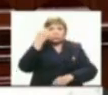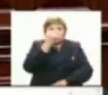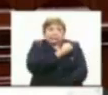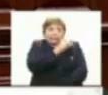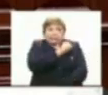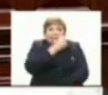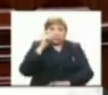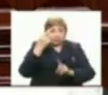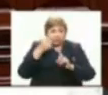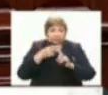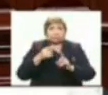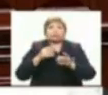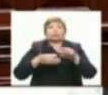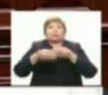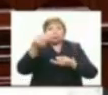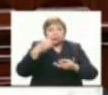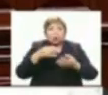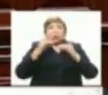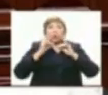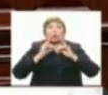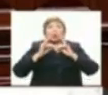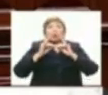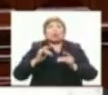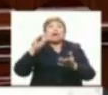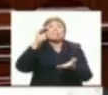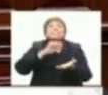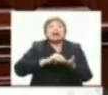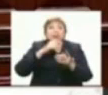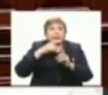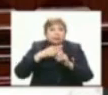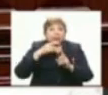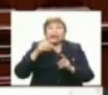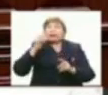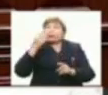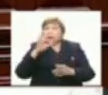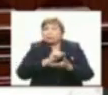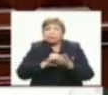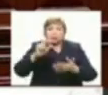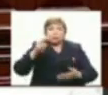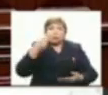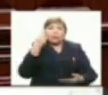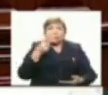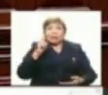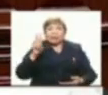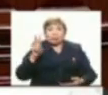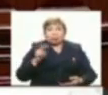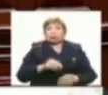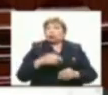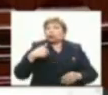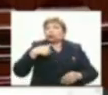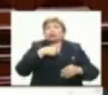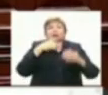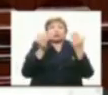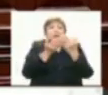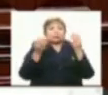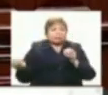infancia, retornando el programa CUNAMÁS. A más tardar en el primer semestre del año 2022, nuestras